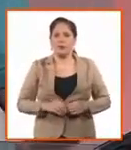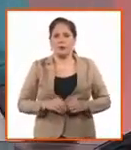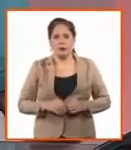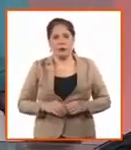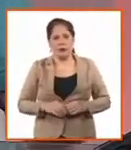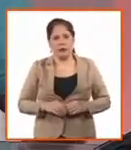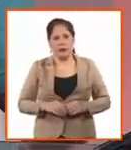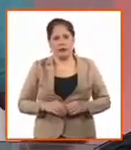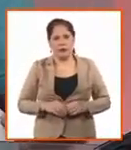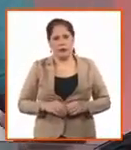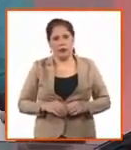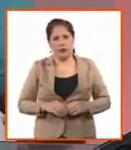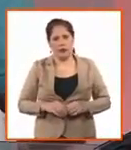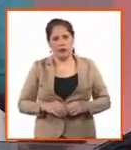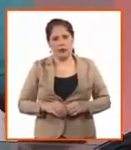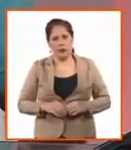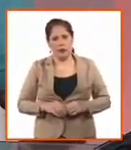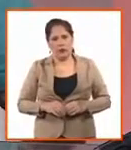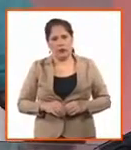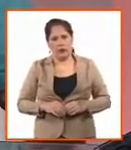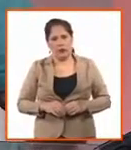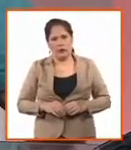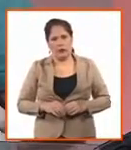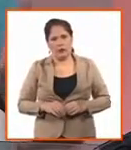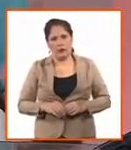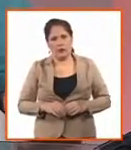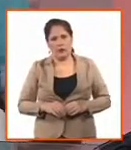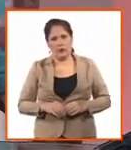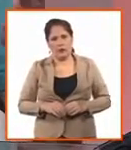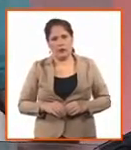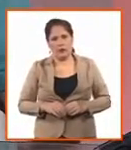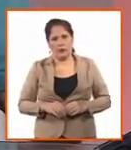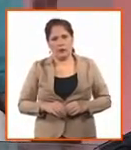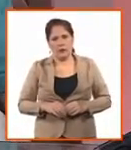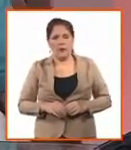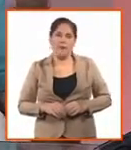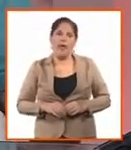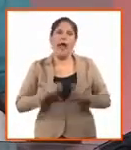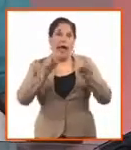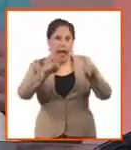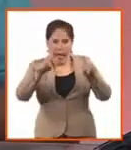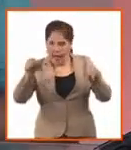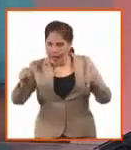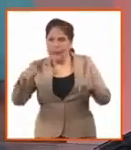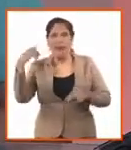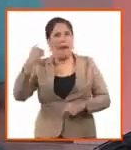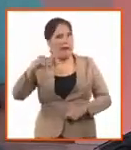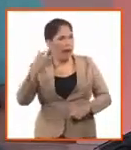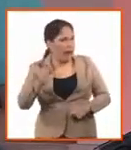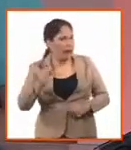salvar las distancias, pero no son tanto el relevo, ¿no? Uh-huh. Hay un componente de presencia, de práctica,